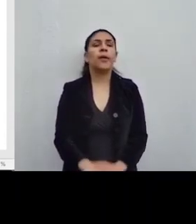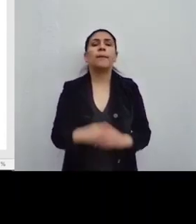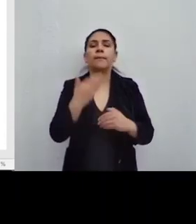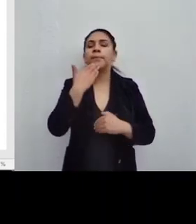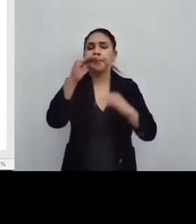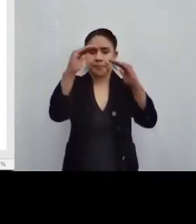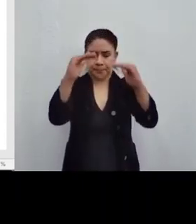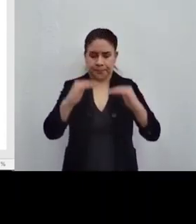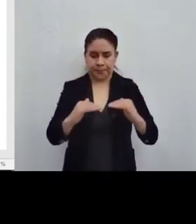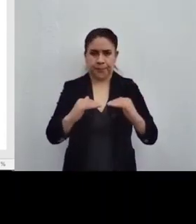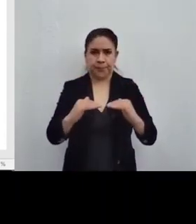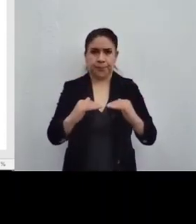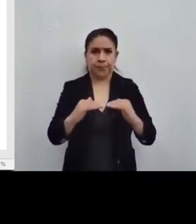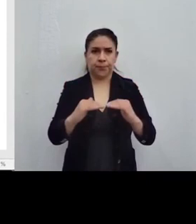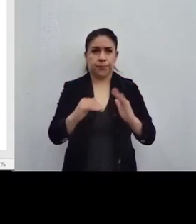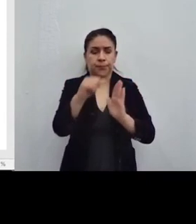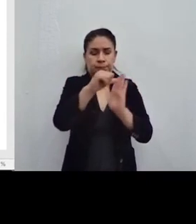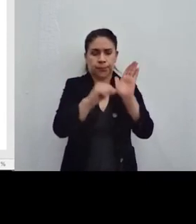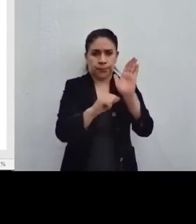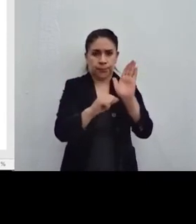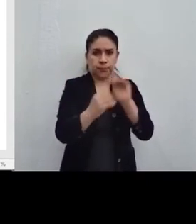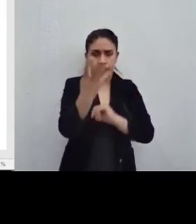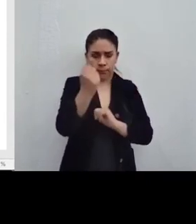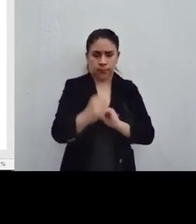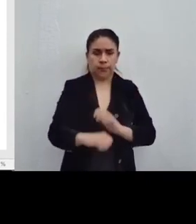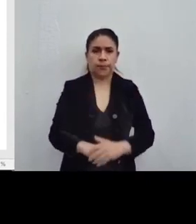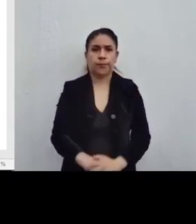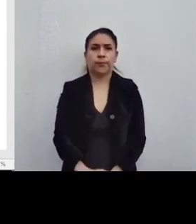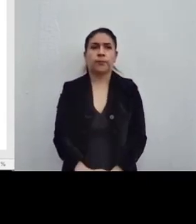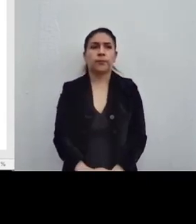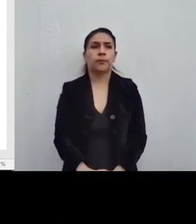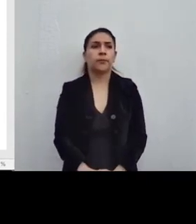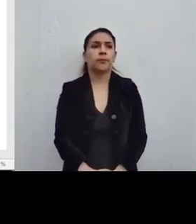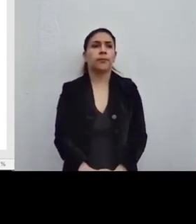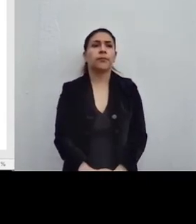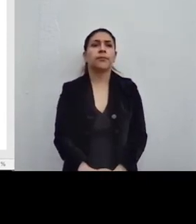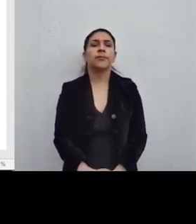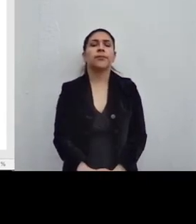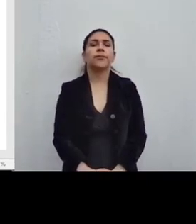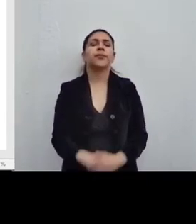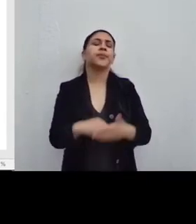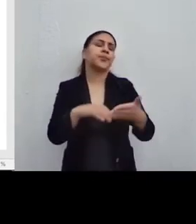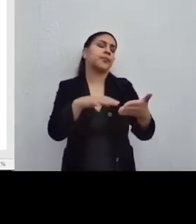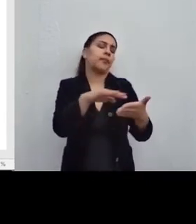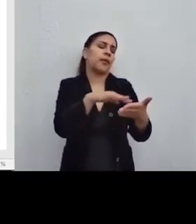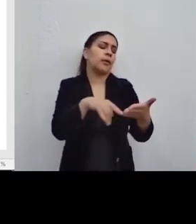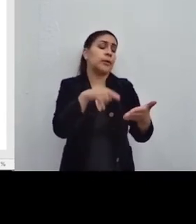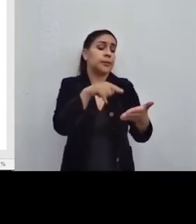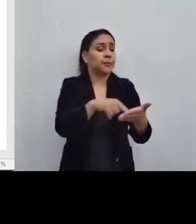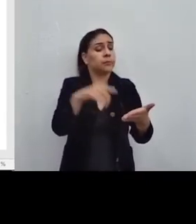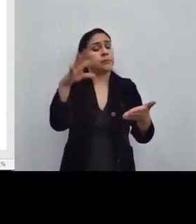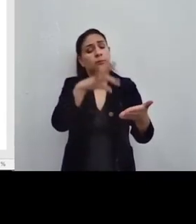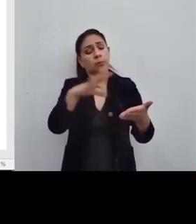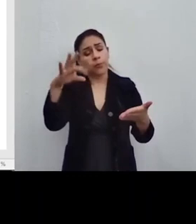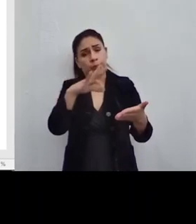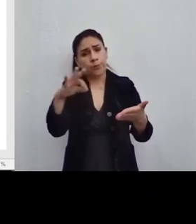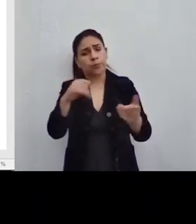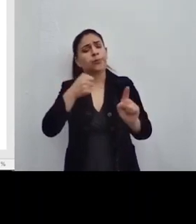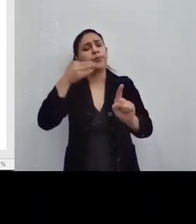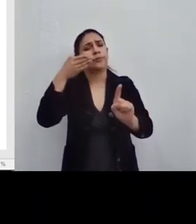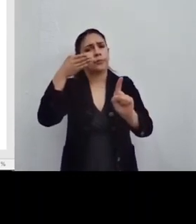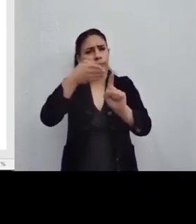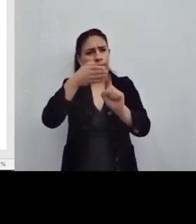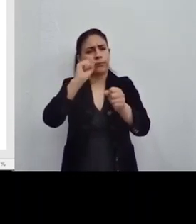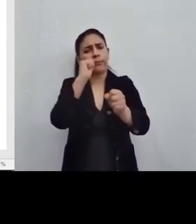Continuamos con el artículo 9. El sistema tendrá los objetivos siguientes. Primero,